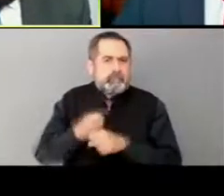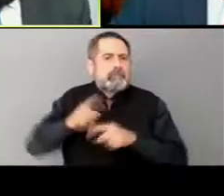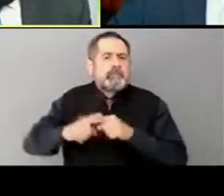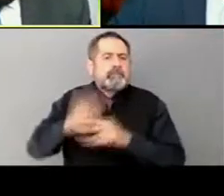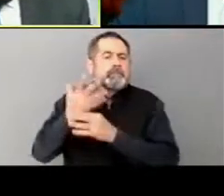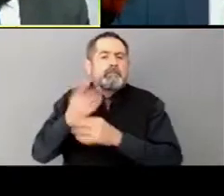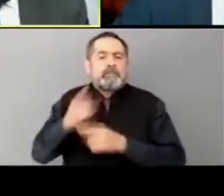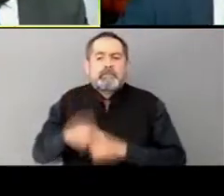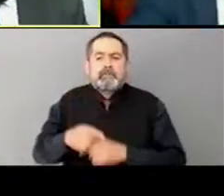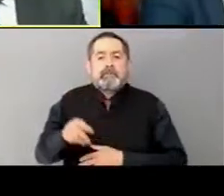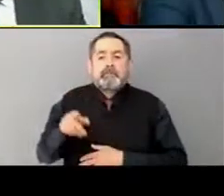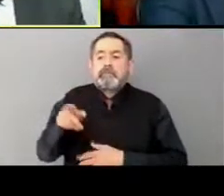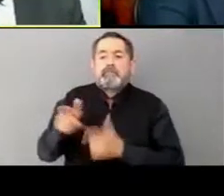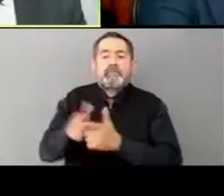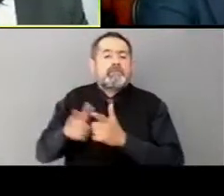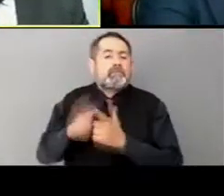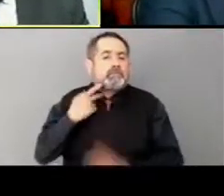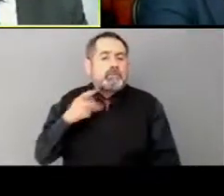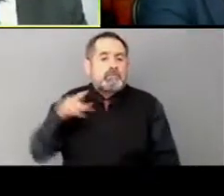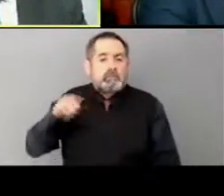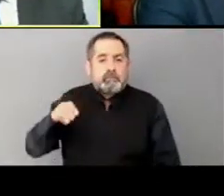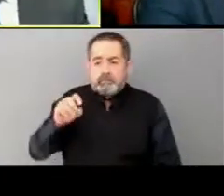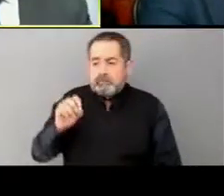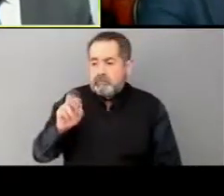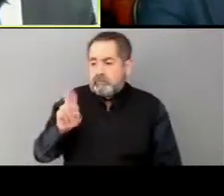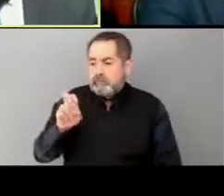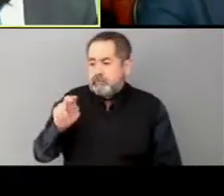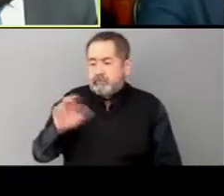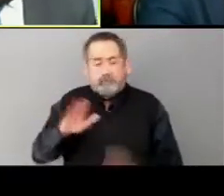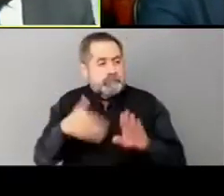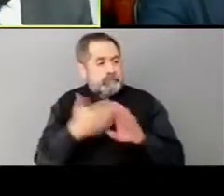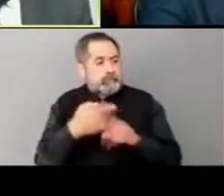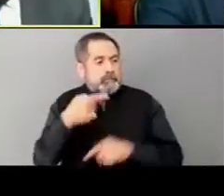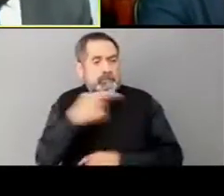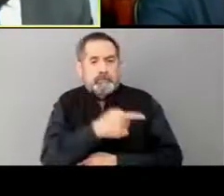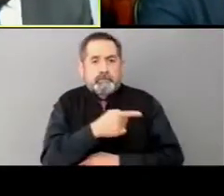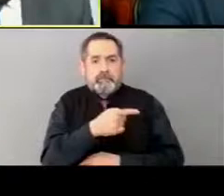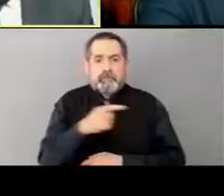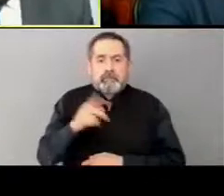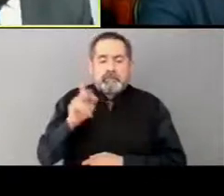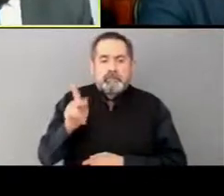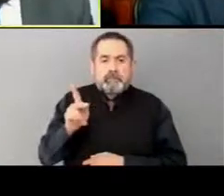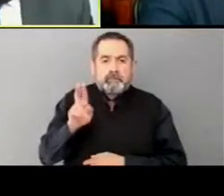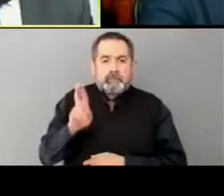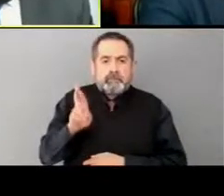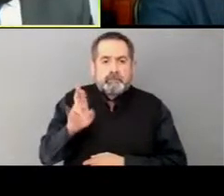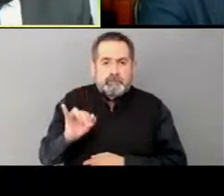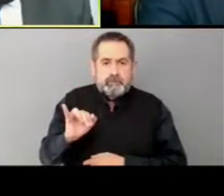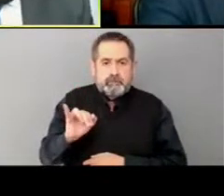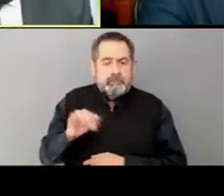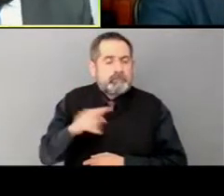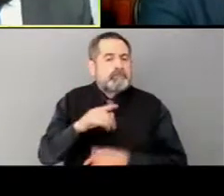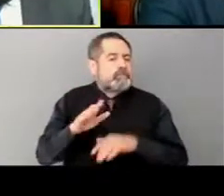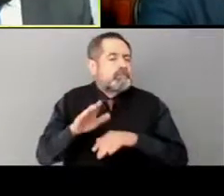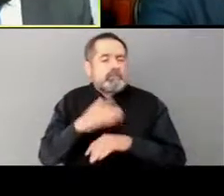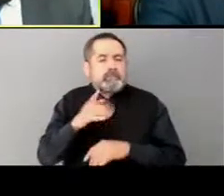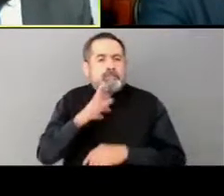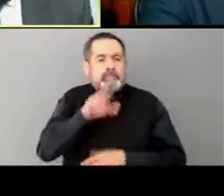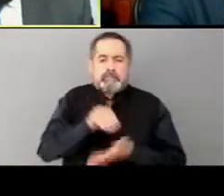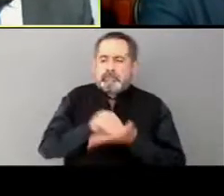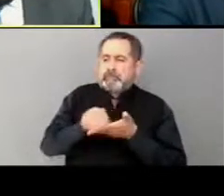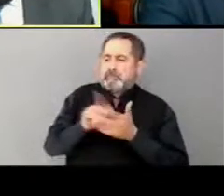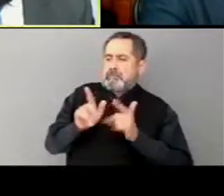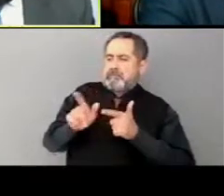el Partido Político Morena contra el Partido Revolucionario Institucional por la supuesta calumnia en su